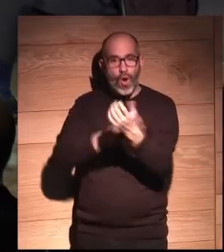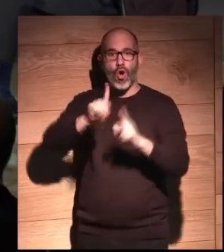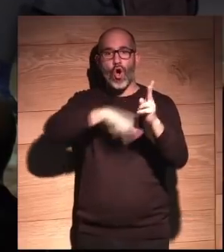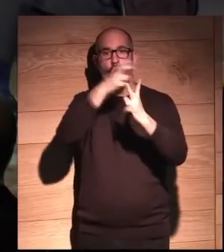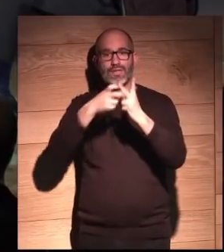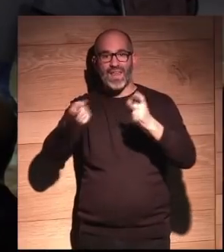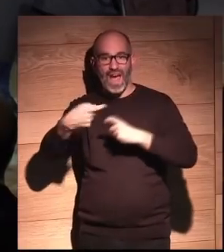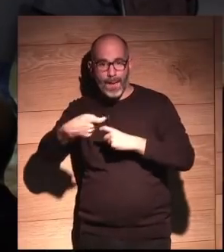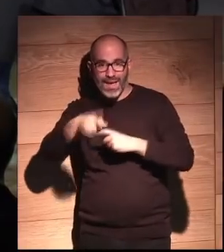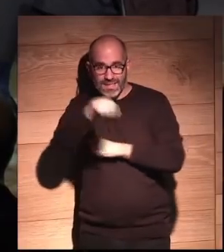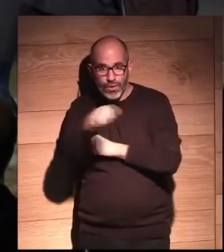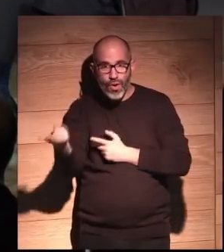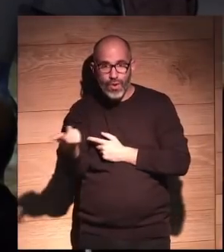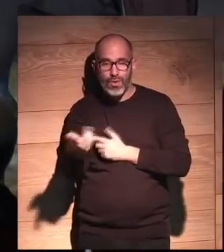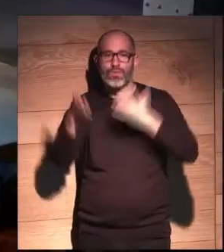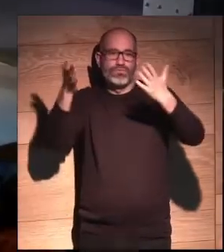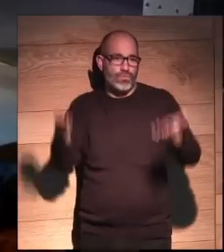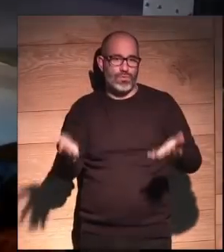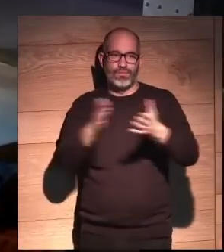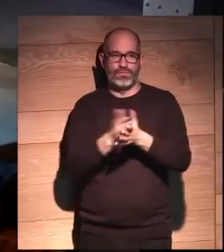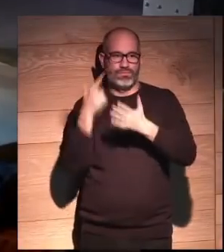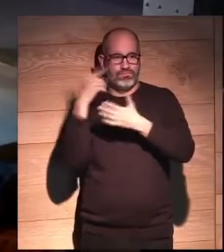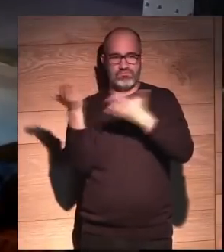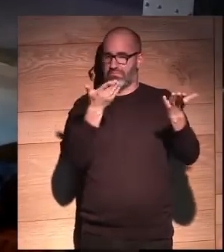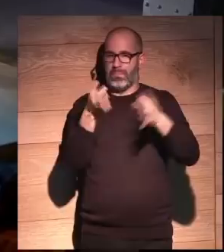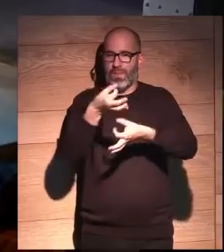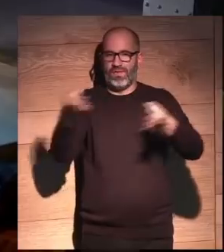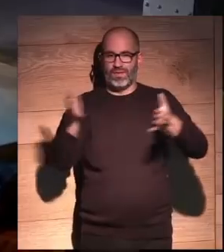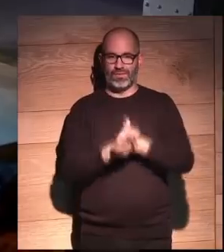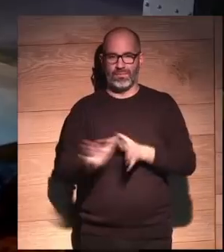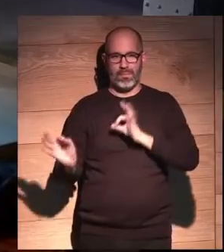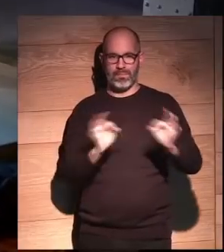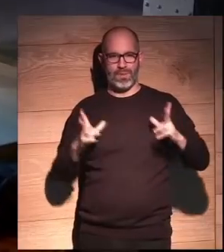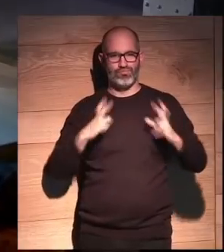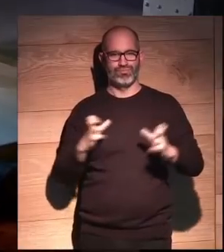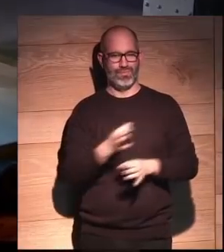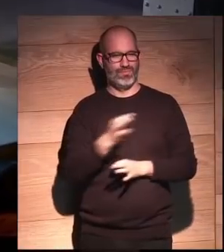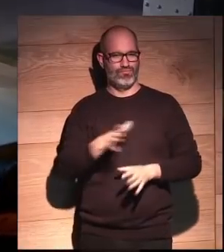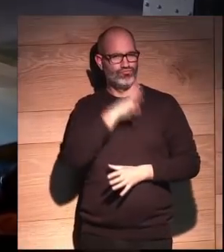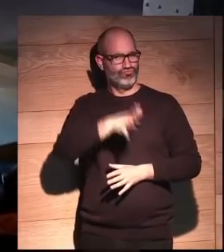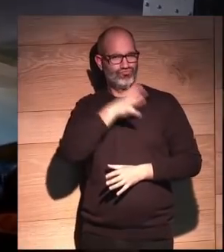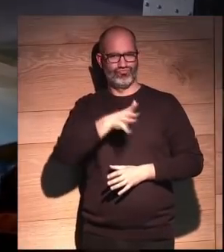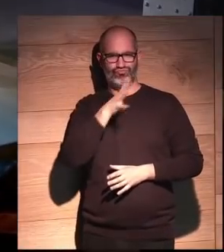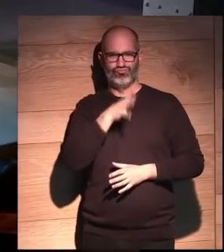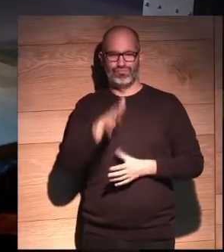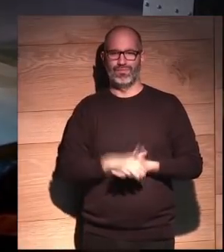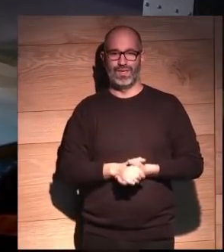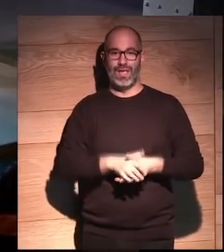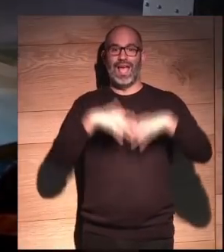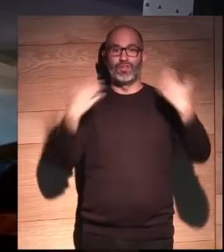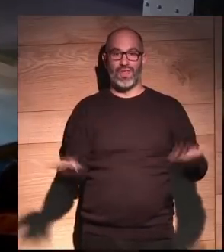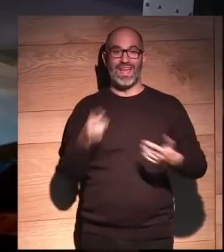otra de gambas, ¿no? Pues... A ver si entendemos. Mira, gambas y jamón. La tienes también, pues claro. Es impresionante. Bueno, pues eso,